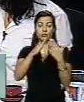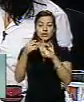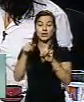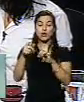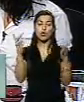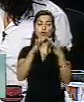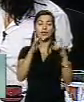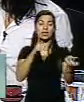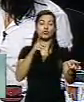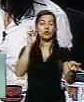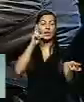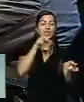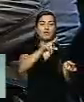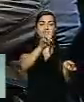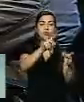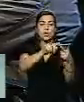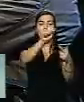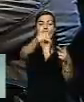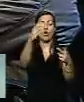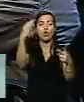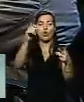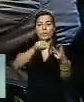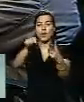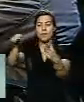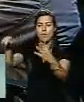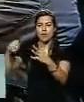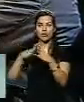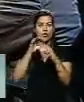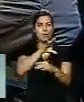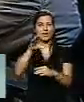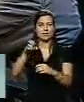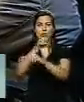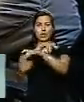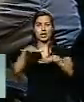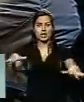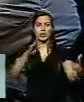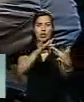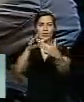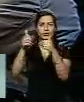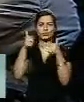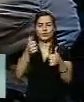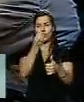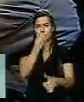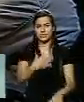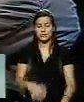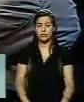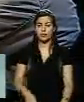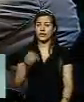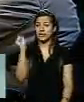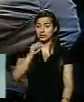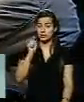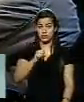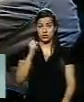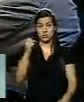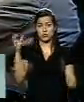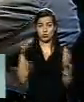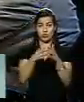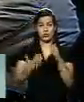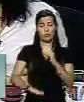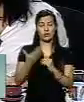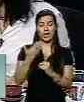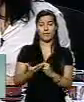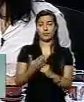de Colombia, de Venezuela, o sea, de una red, pero terrible, bien bueno, bien bueno. No, es un movimiento importante y yo creo que es que el fenómeno